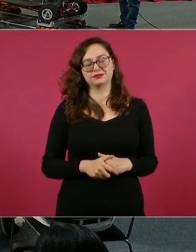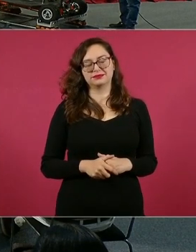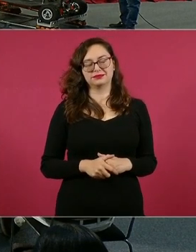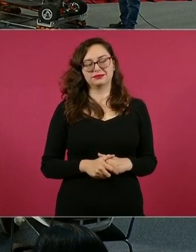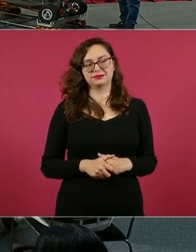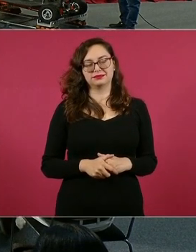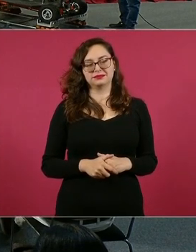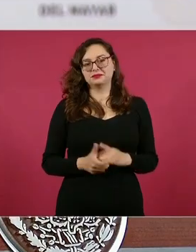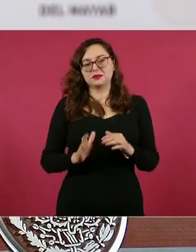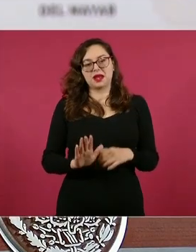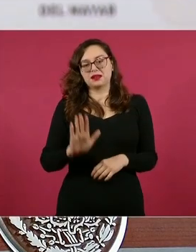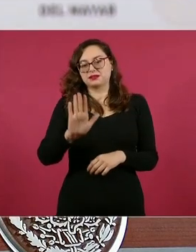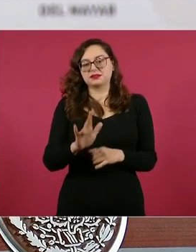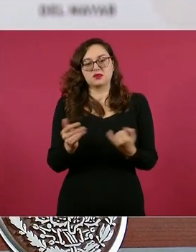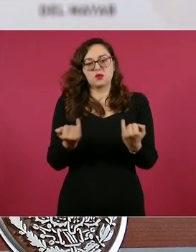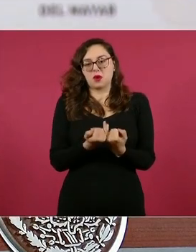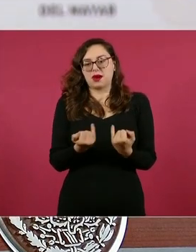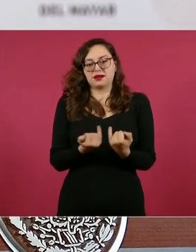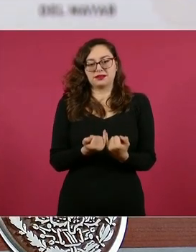constituido